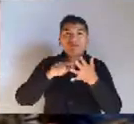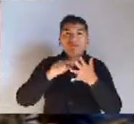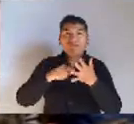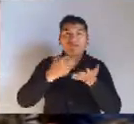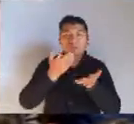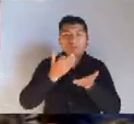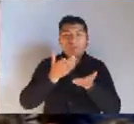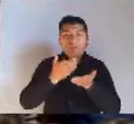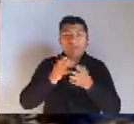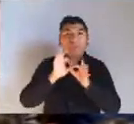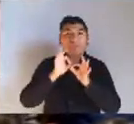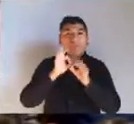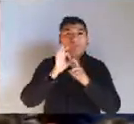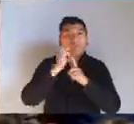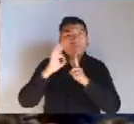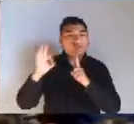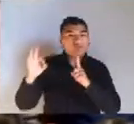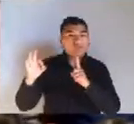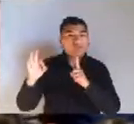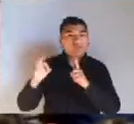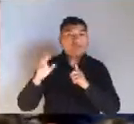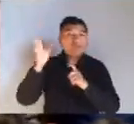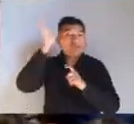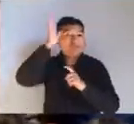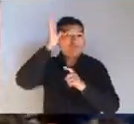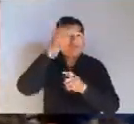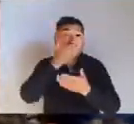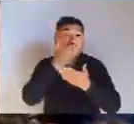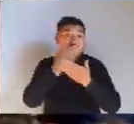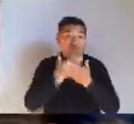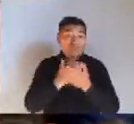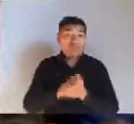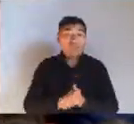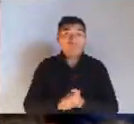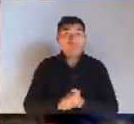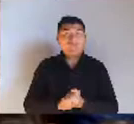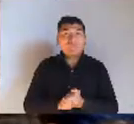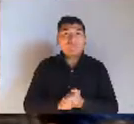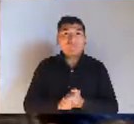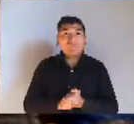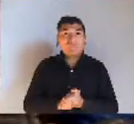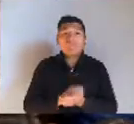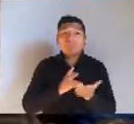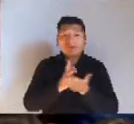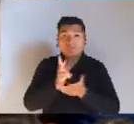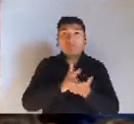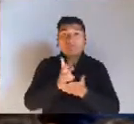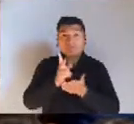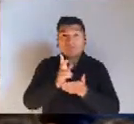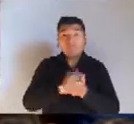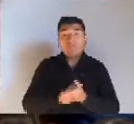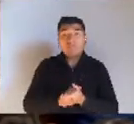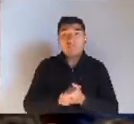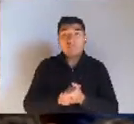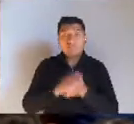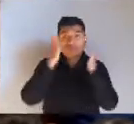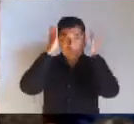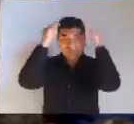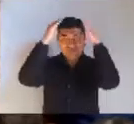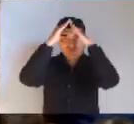aquella parábola tan importante también del Padre Bueno, del Hijo Pródigo. Verdaderamente,